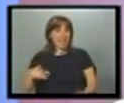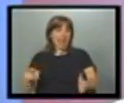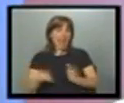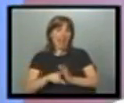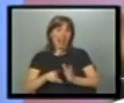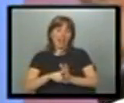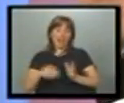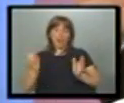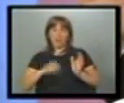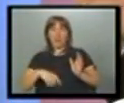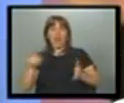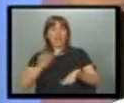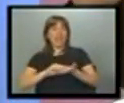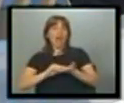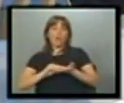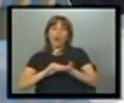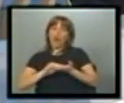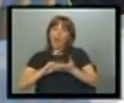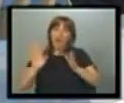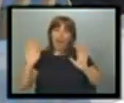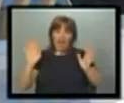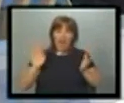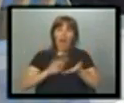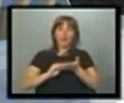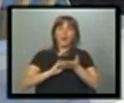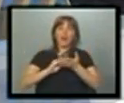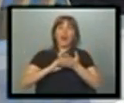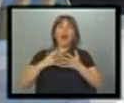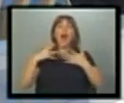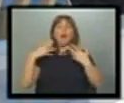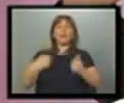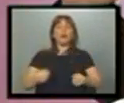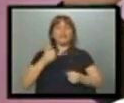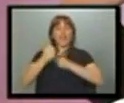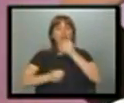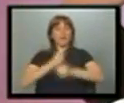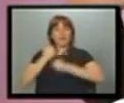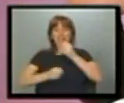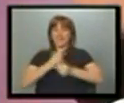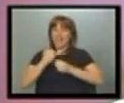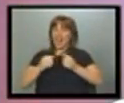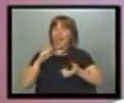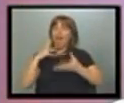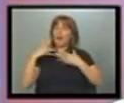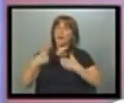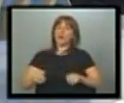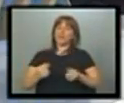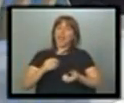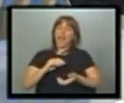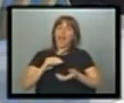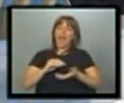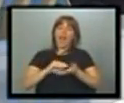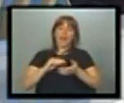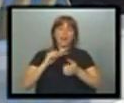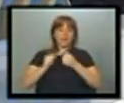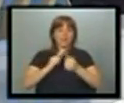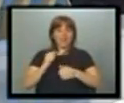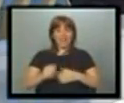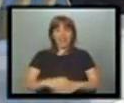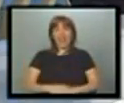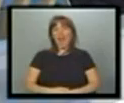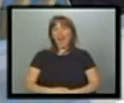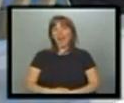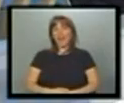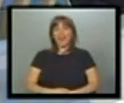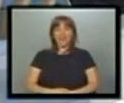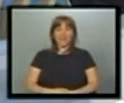es la doctora. Eso te digo, es abogada de la parte derecho empresarial. Derecho no, te dice la doctora. Discúlpeme, acá con derecho no. Habría que consultar a un abogado que está del